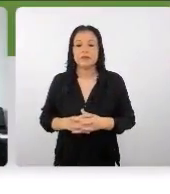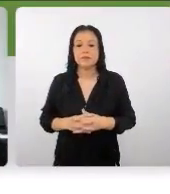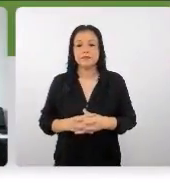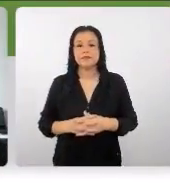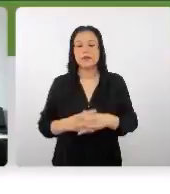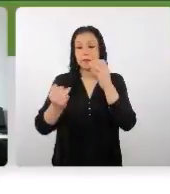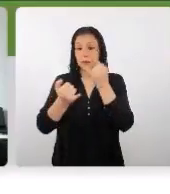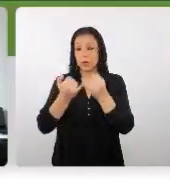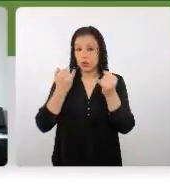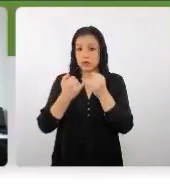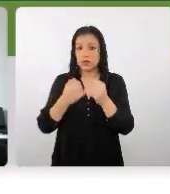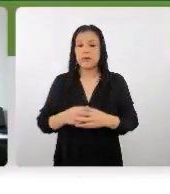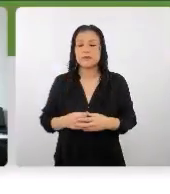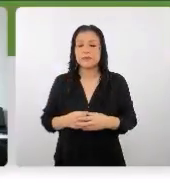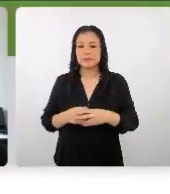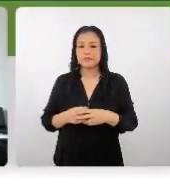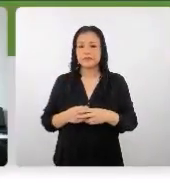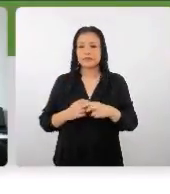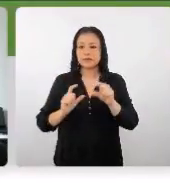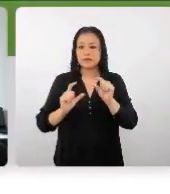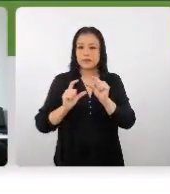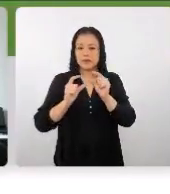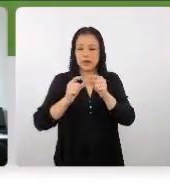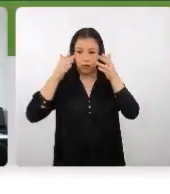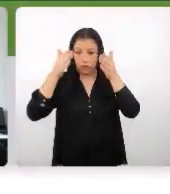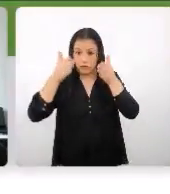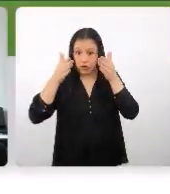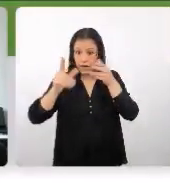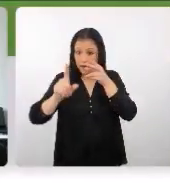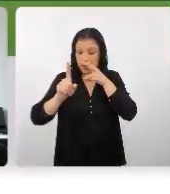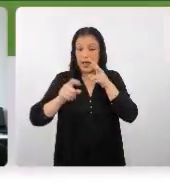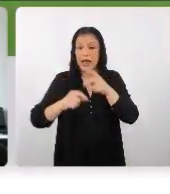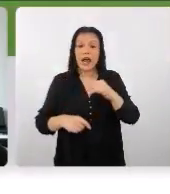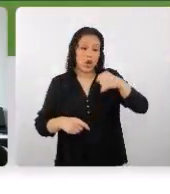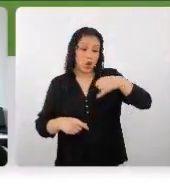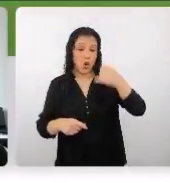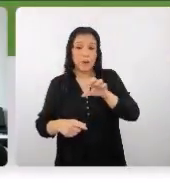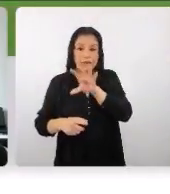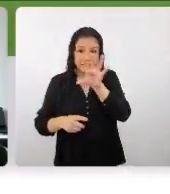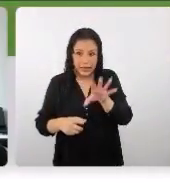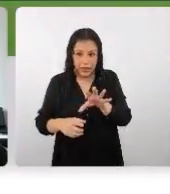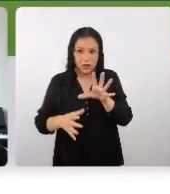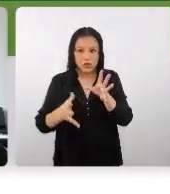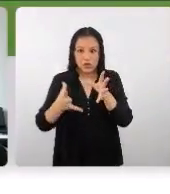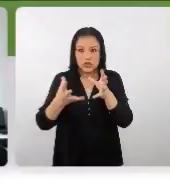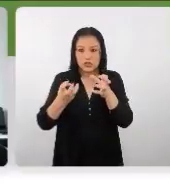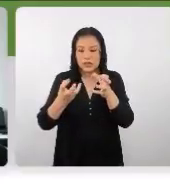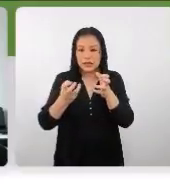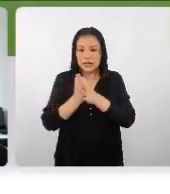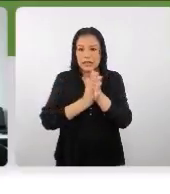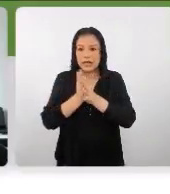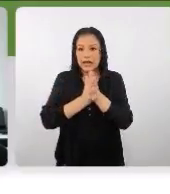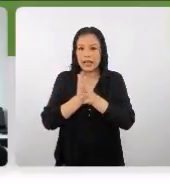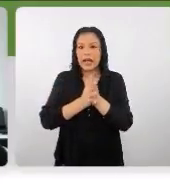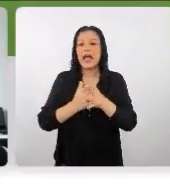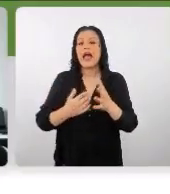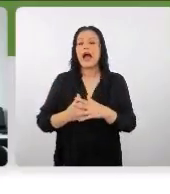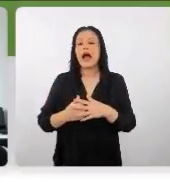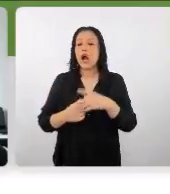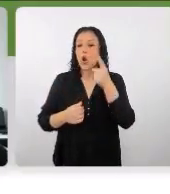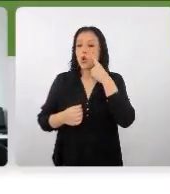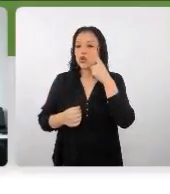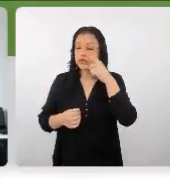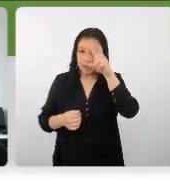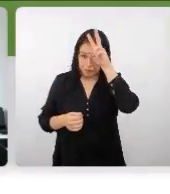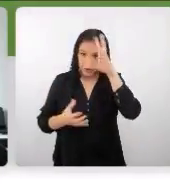Por último, como mencionamos, el foco en los jóvenes, son ellos los que están más propensos y tienen mayor tendencia a conocer